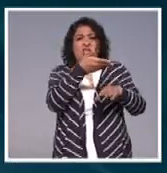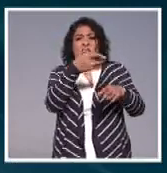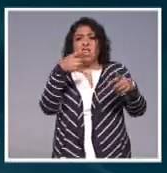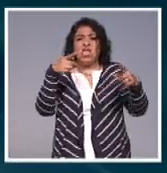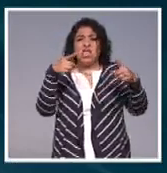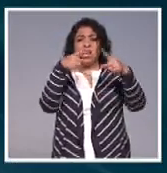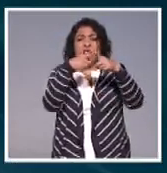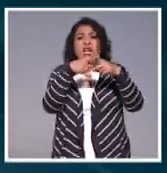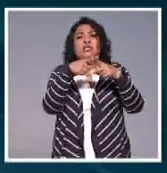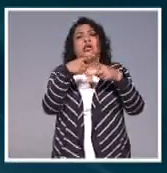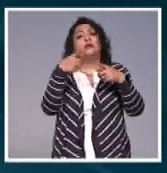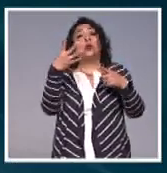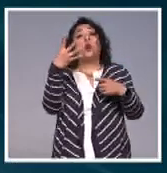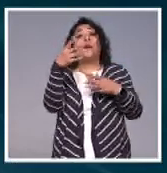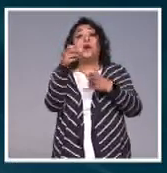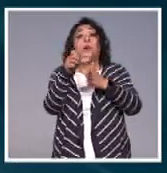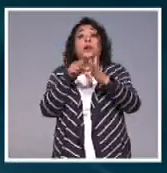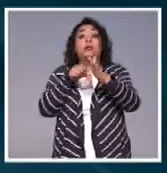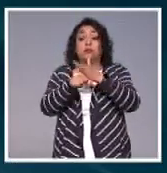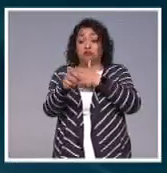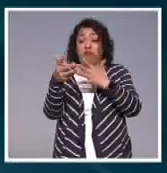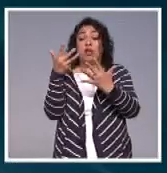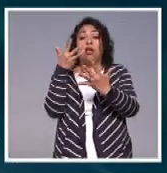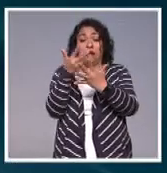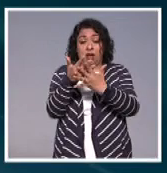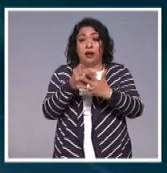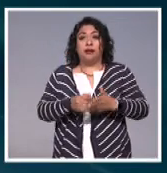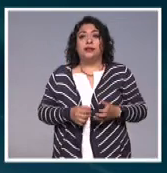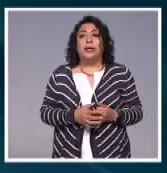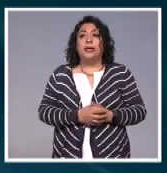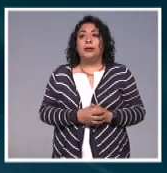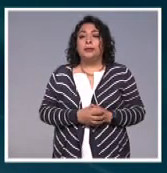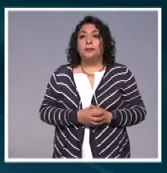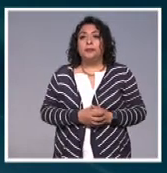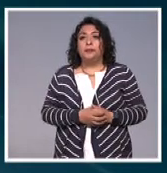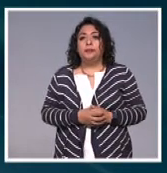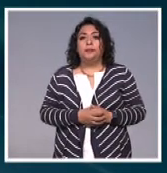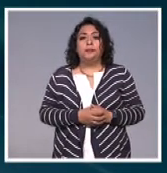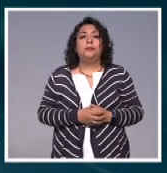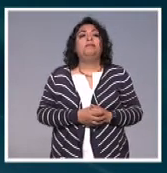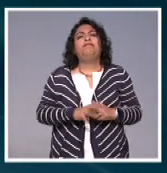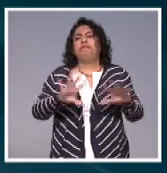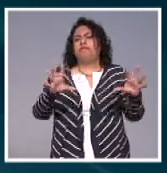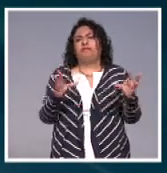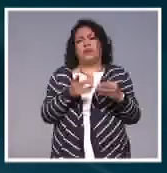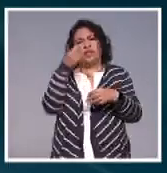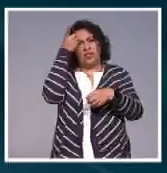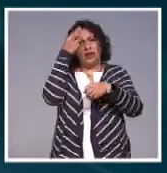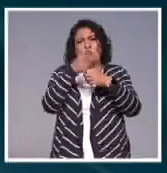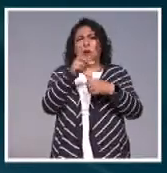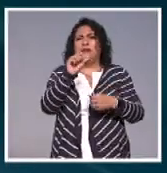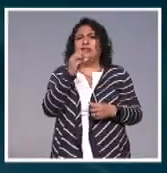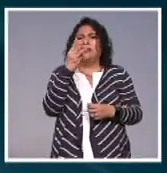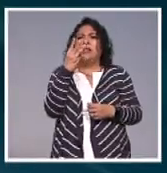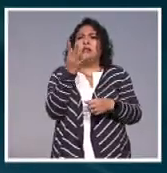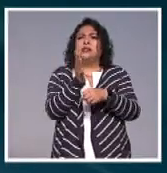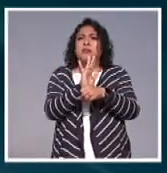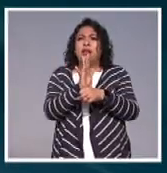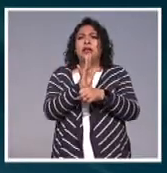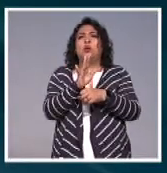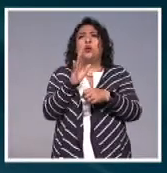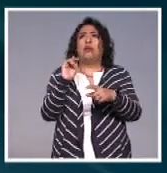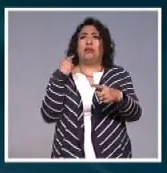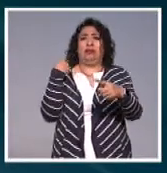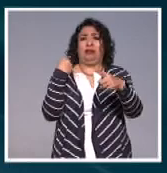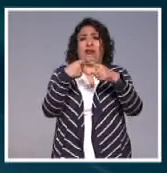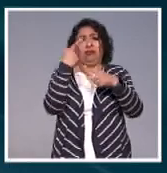llevaron a permanecer 4 meses en la cárcel. Sí, padre, perfecto. En total dirigió 23 películas en 14